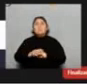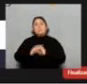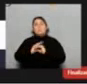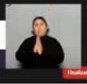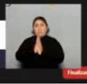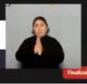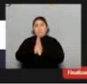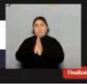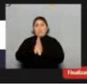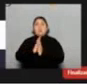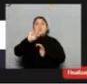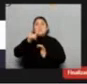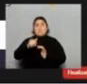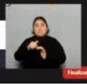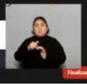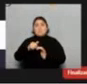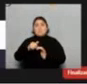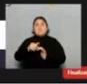que